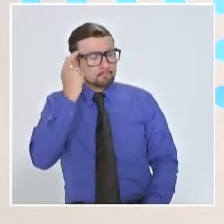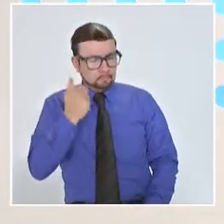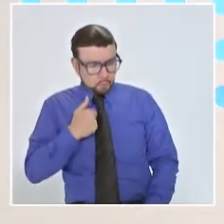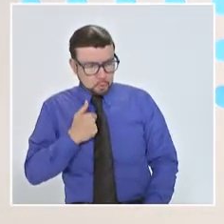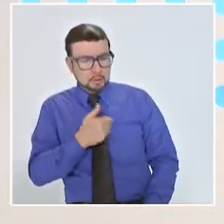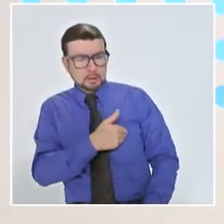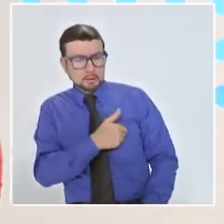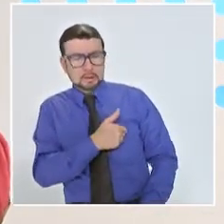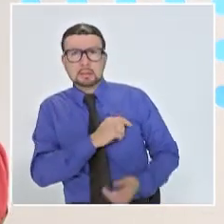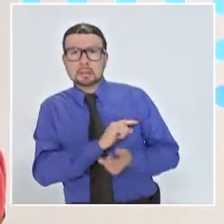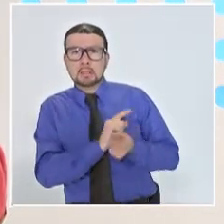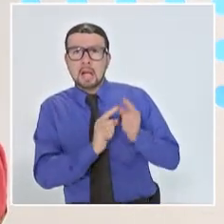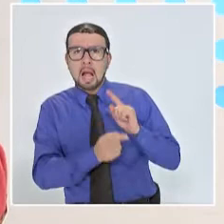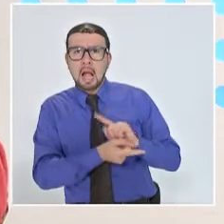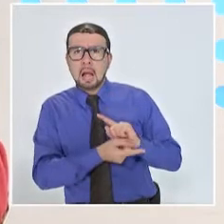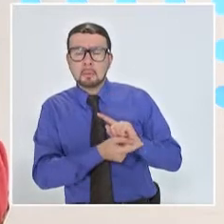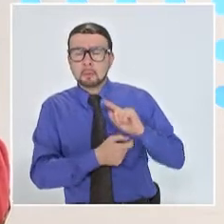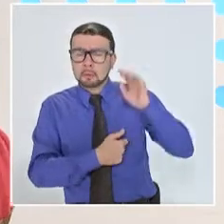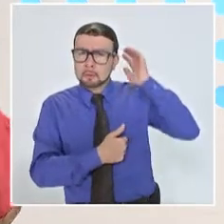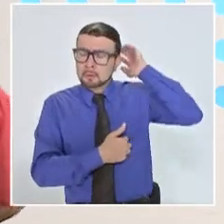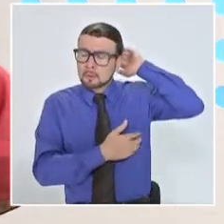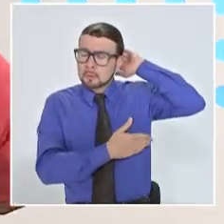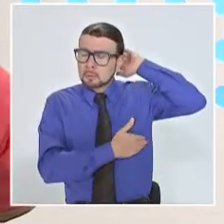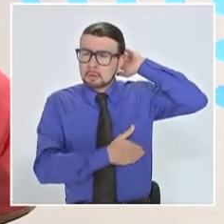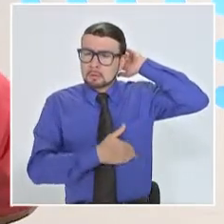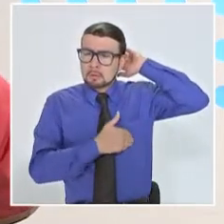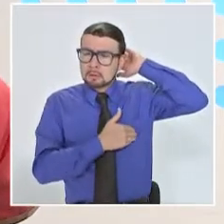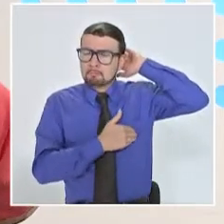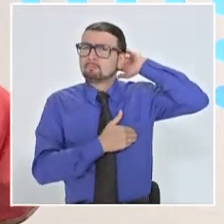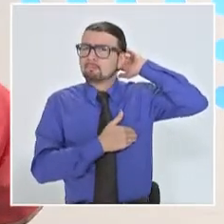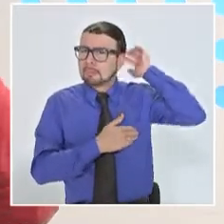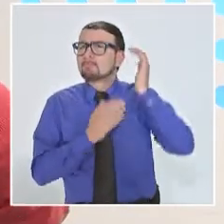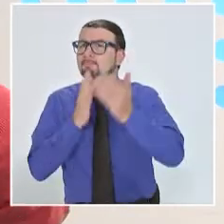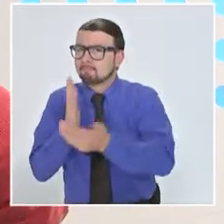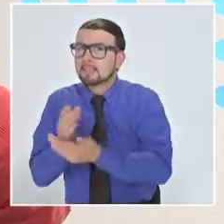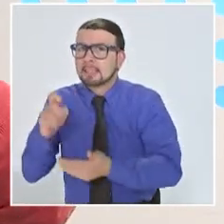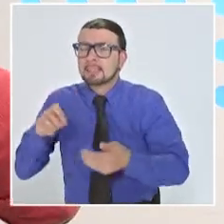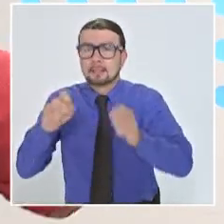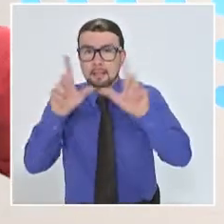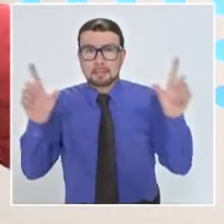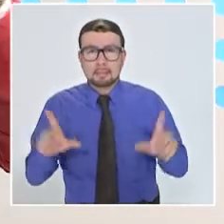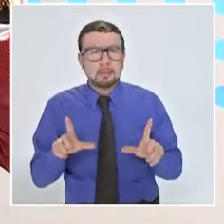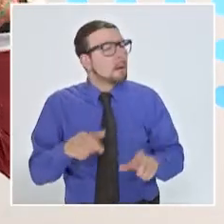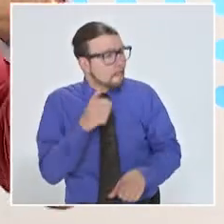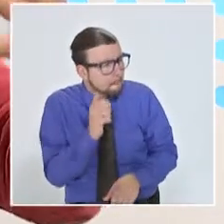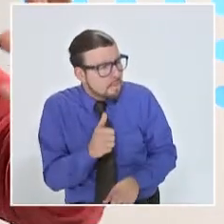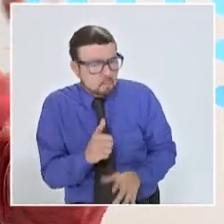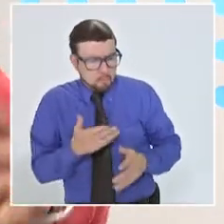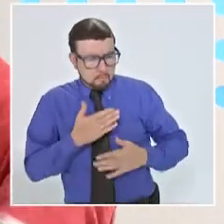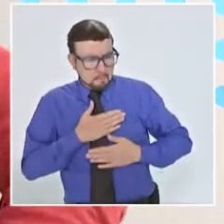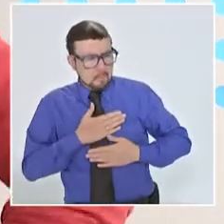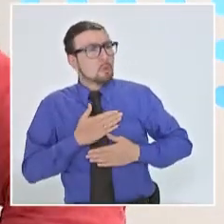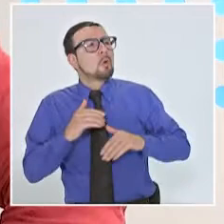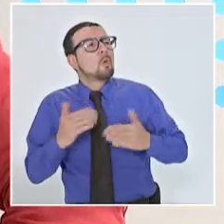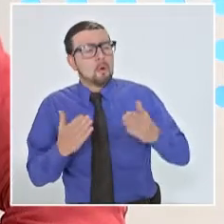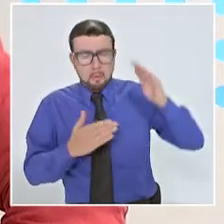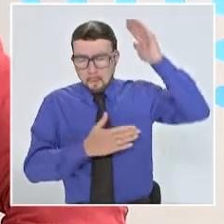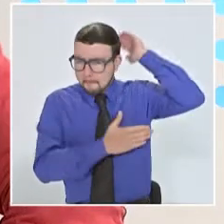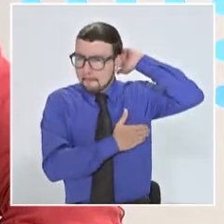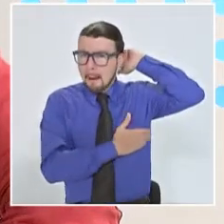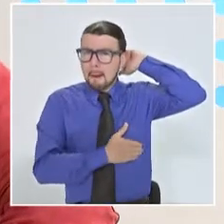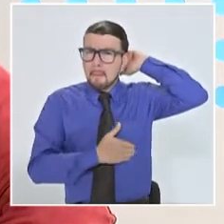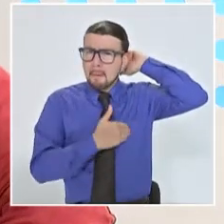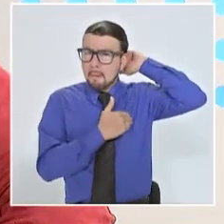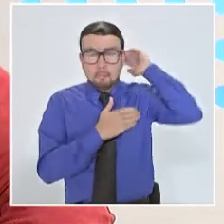estoy sintiendo necesita uno u otro examen. Hablemos un poco del autoexamen y después de los apoyos diagnósticos que utilizamos